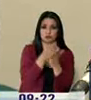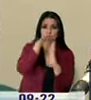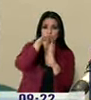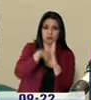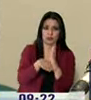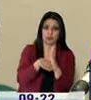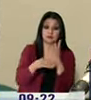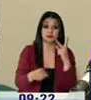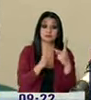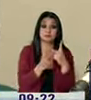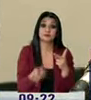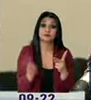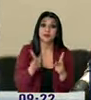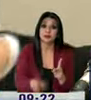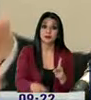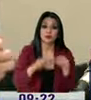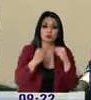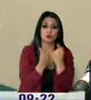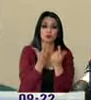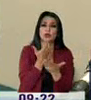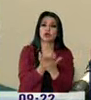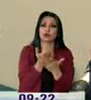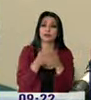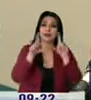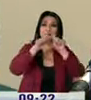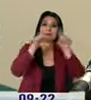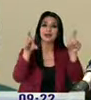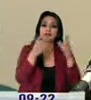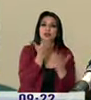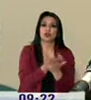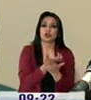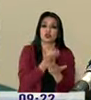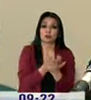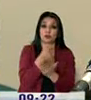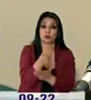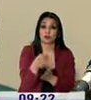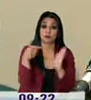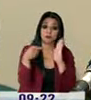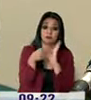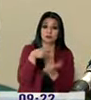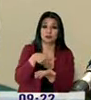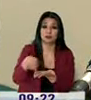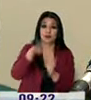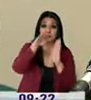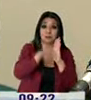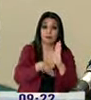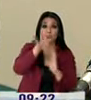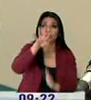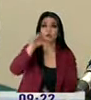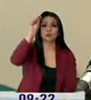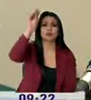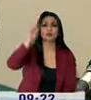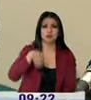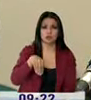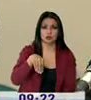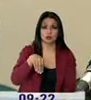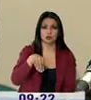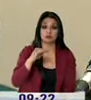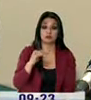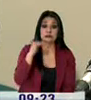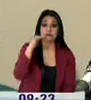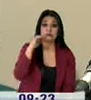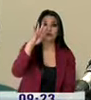estamos proponiendo que los grupos económicos cuya responsabilidad fiscal es menor del 4%, al menos eleve